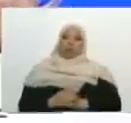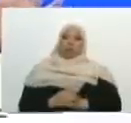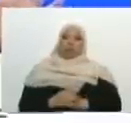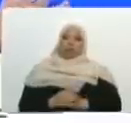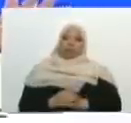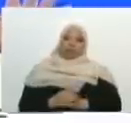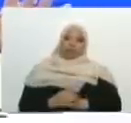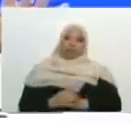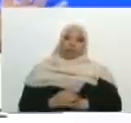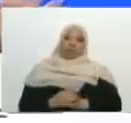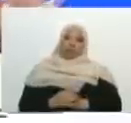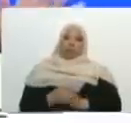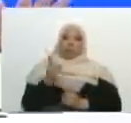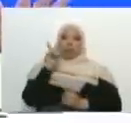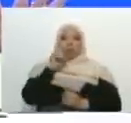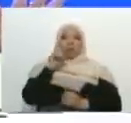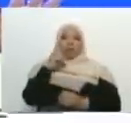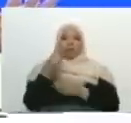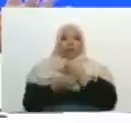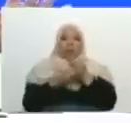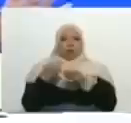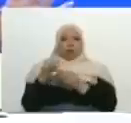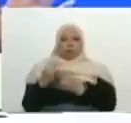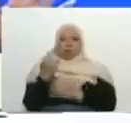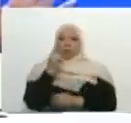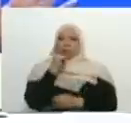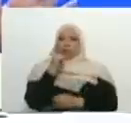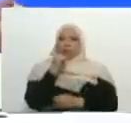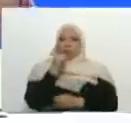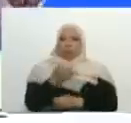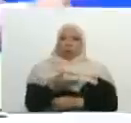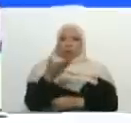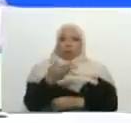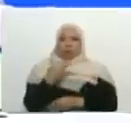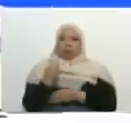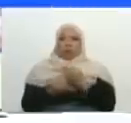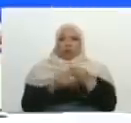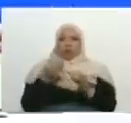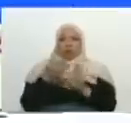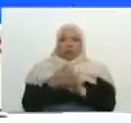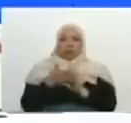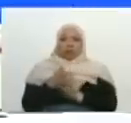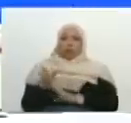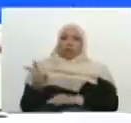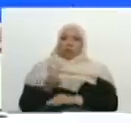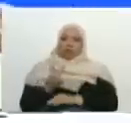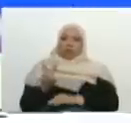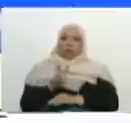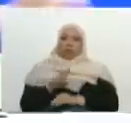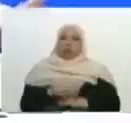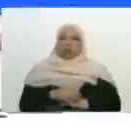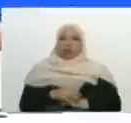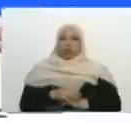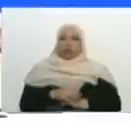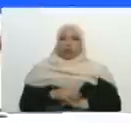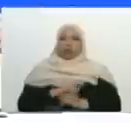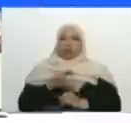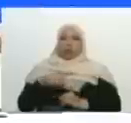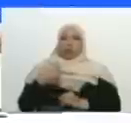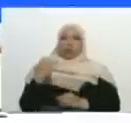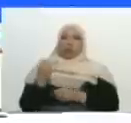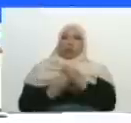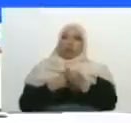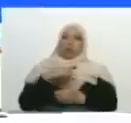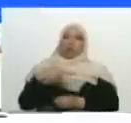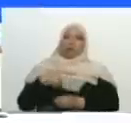Parece una comedia, pero es trágica por lo que ha significado para Venezuela, que es el bloqueo más brutal que haya